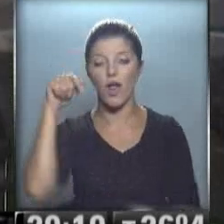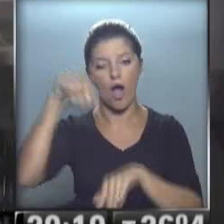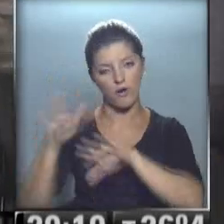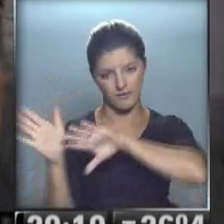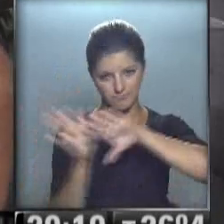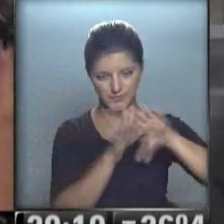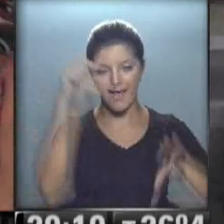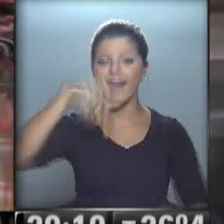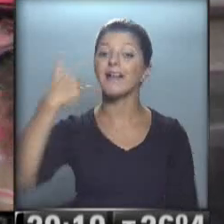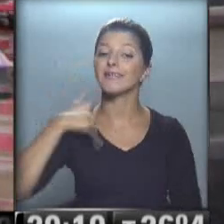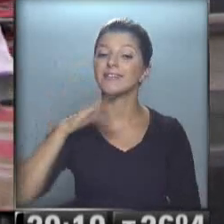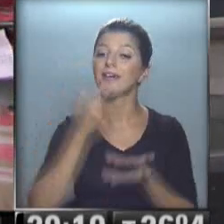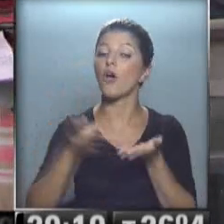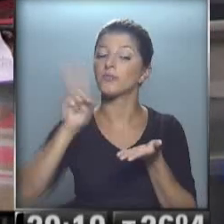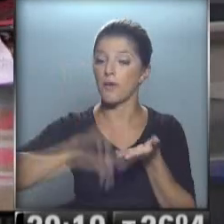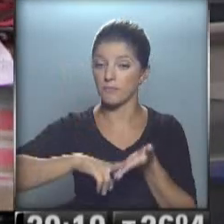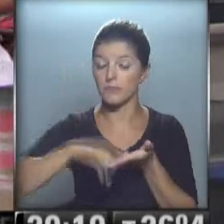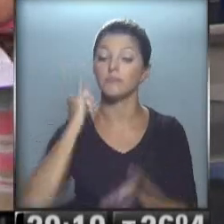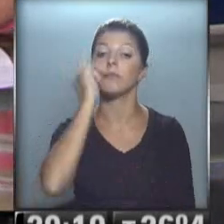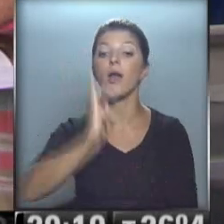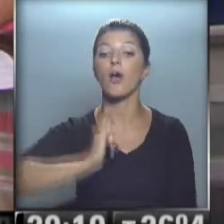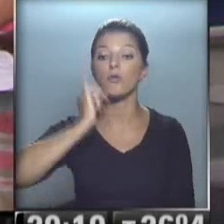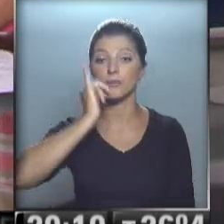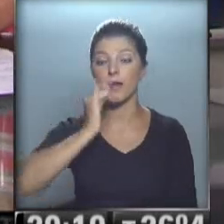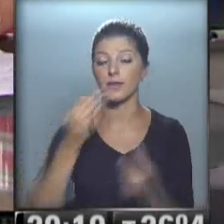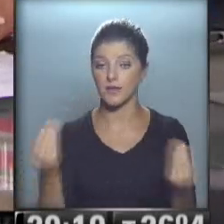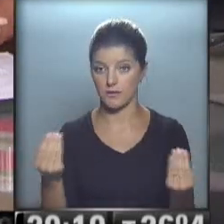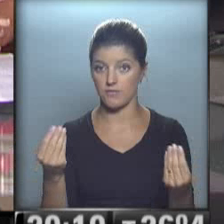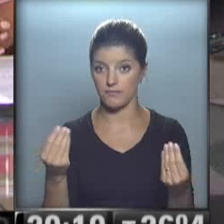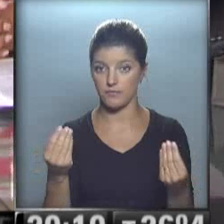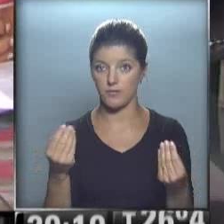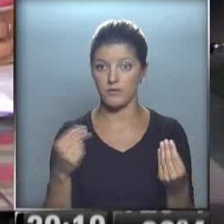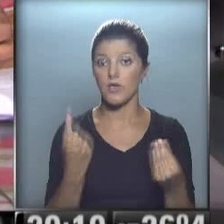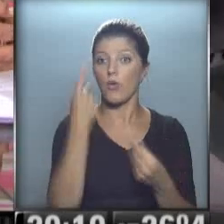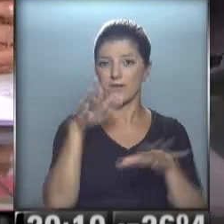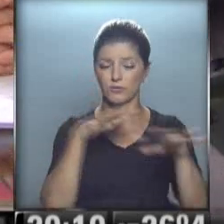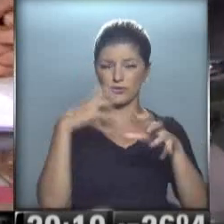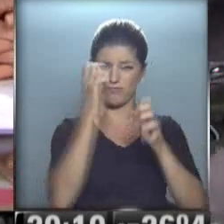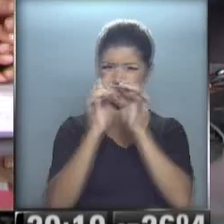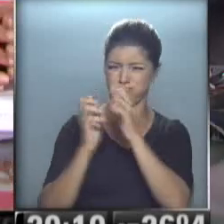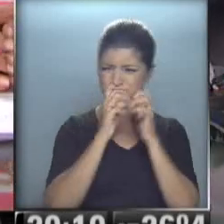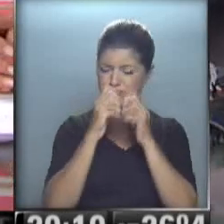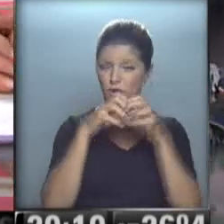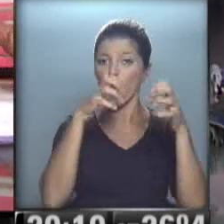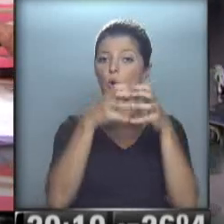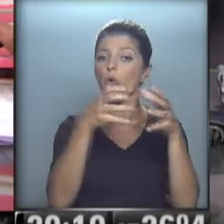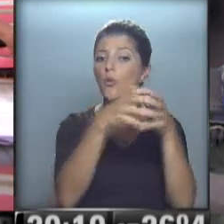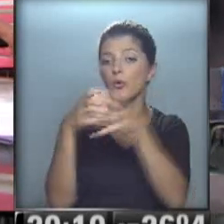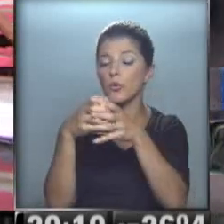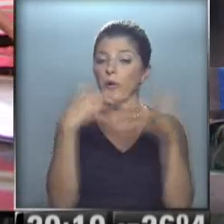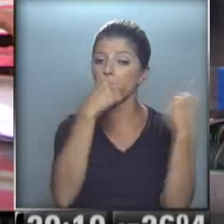Volvemos a nuestro país, en este caso para contarles que como consecuencia de un enfrentamiento entre facciones que